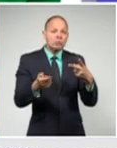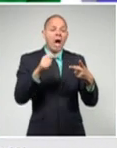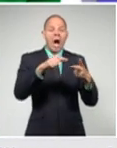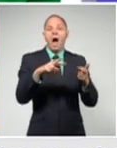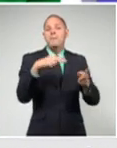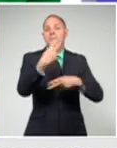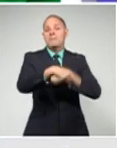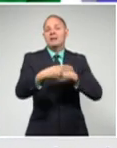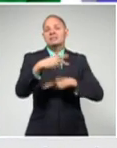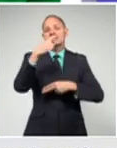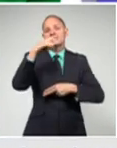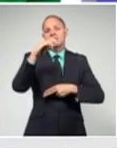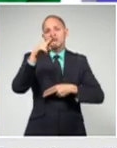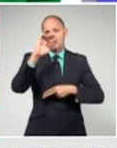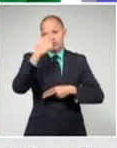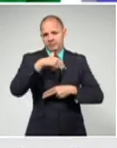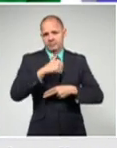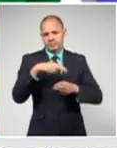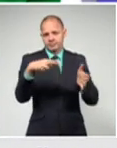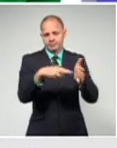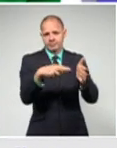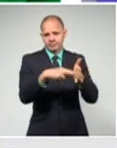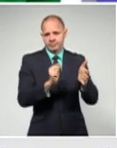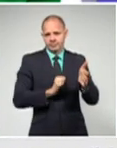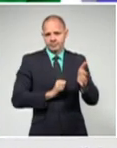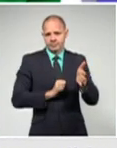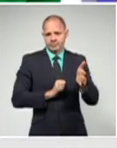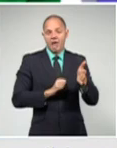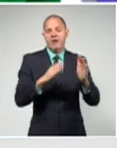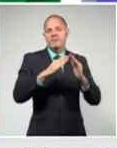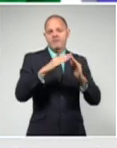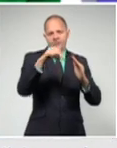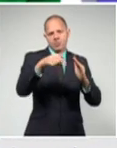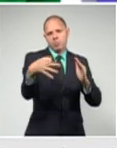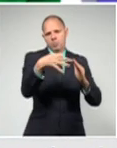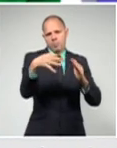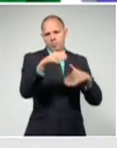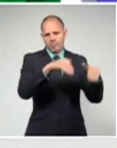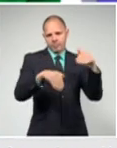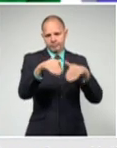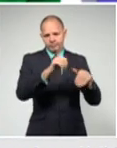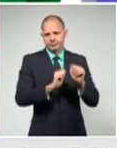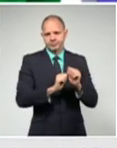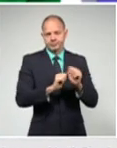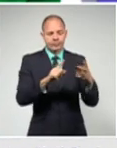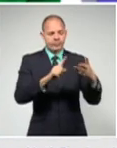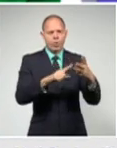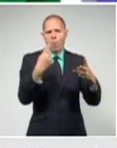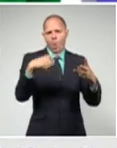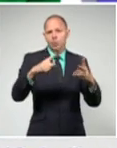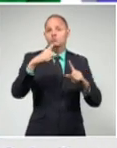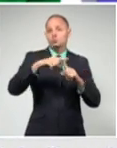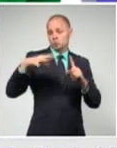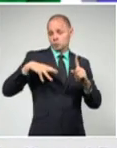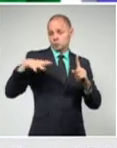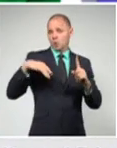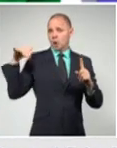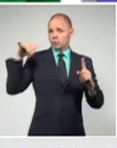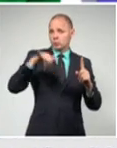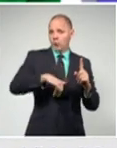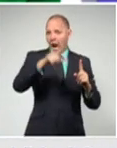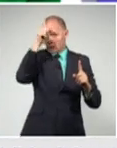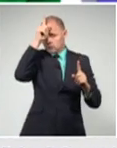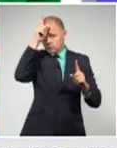Playa. Y un turista alemán procedente de Alemania, pero también una